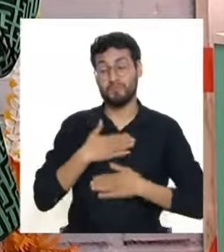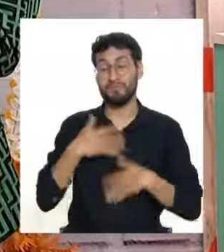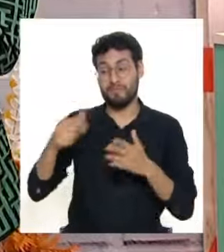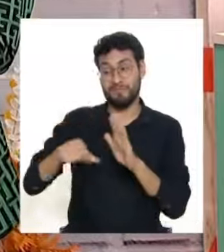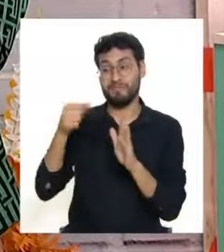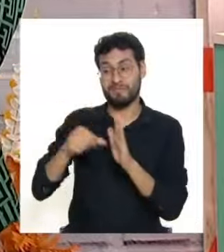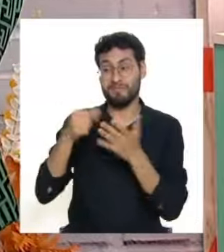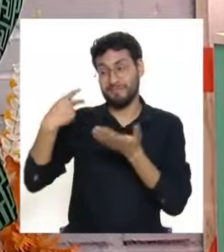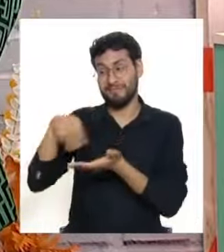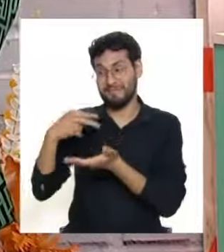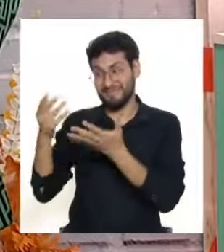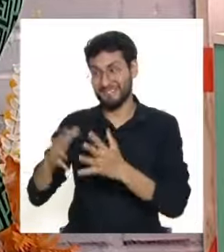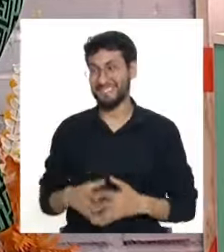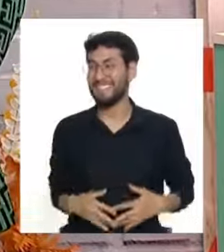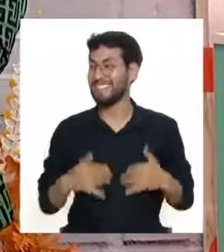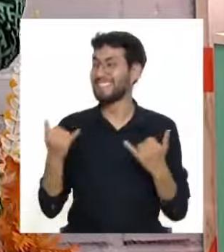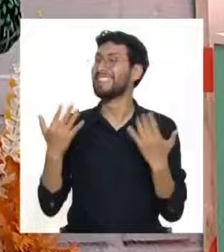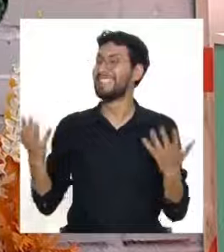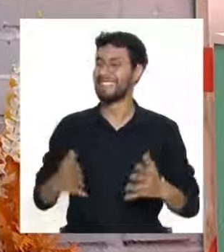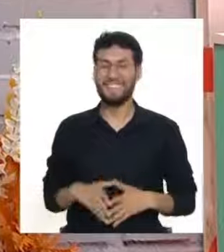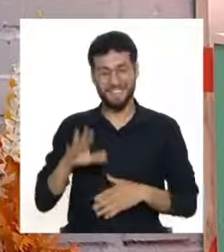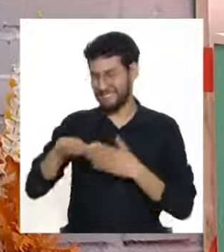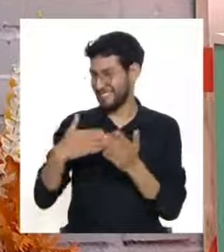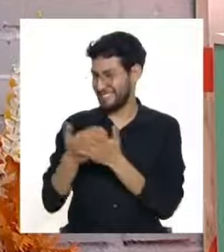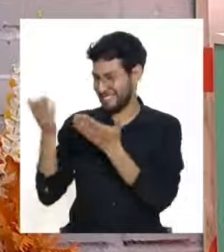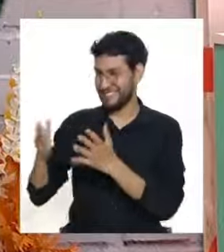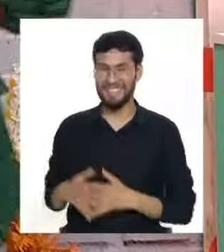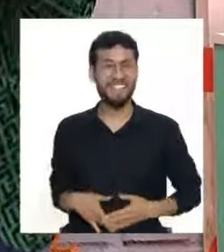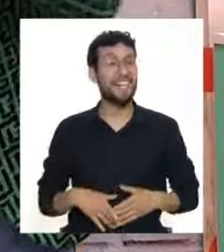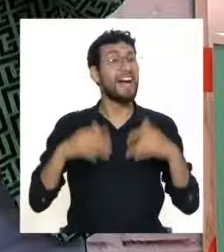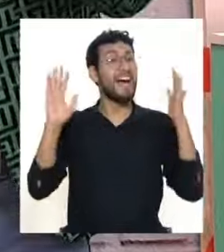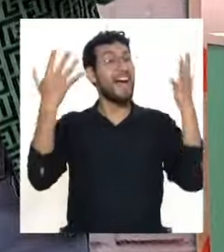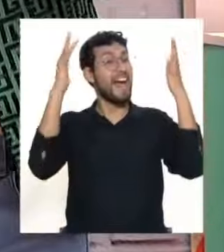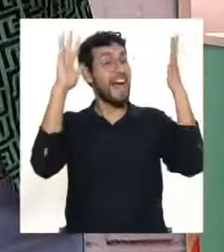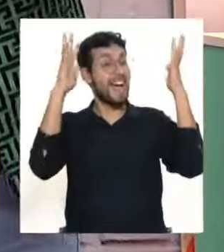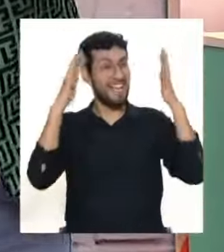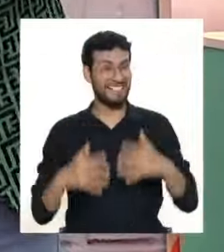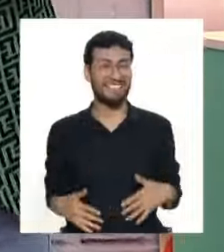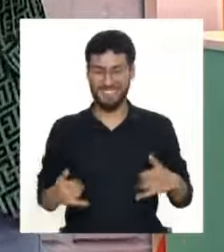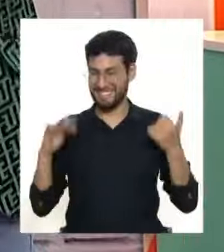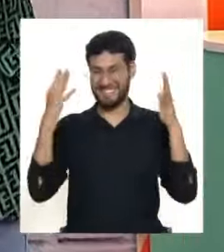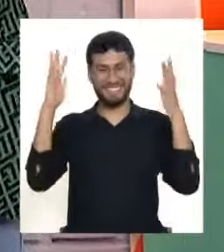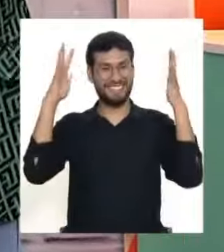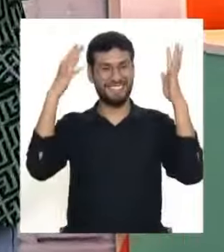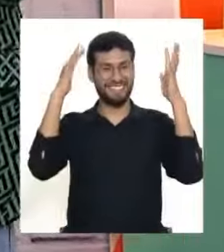su arte, con su danza. Y el escenario es todo suyo. Las danzas. Un aplauso, por favor.